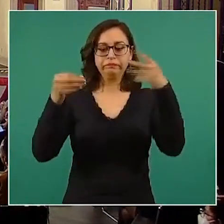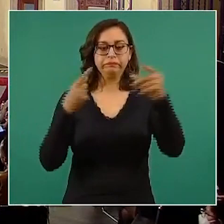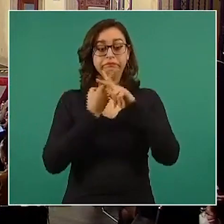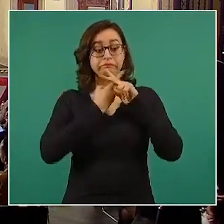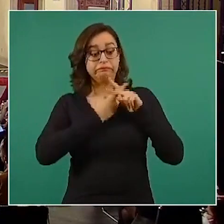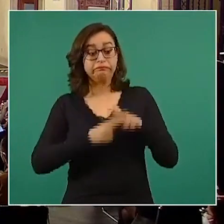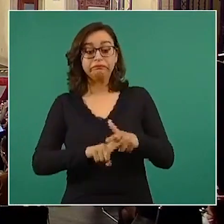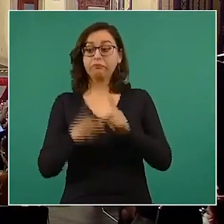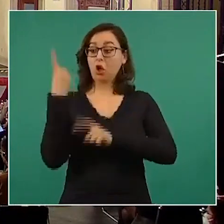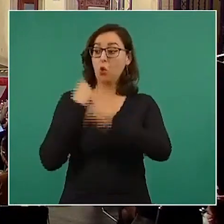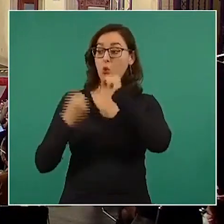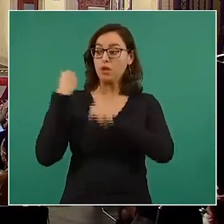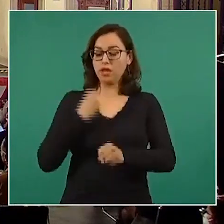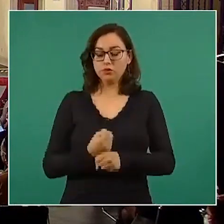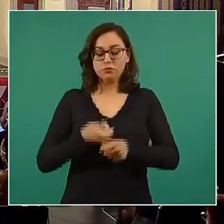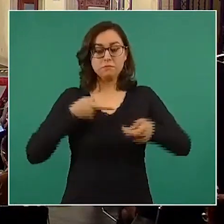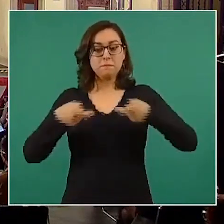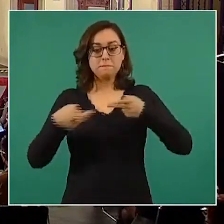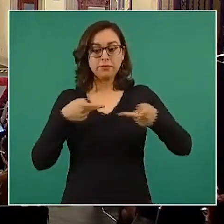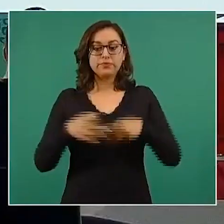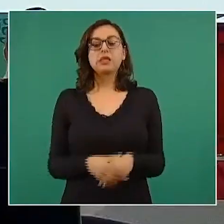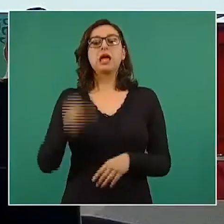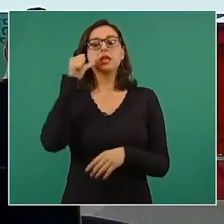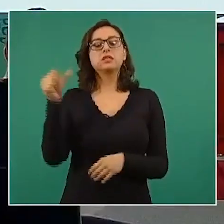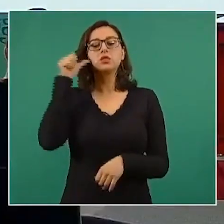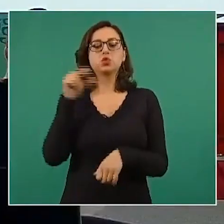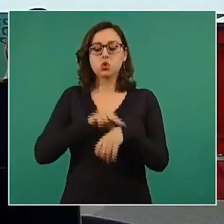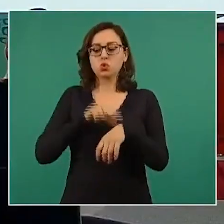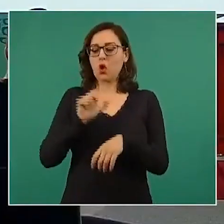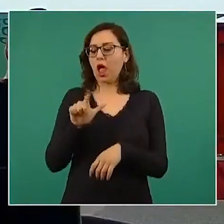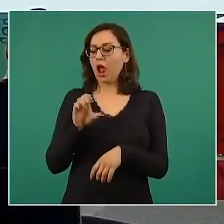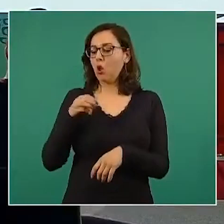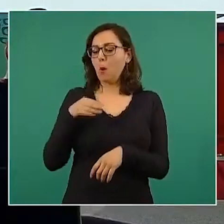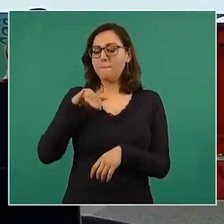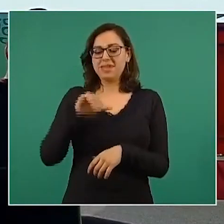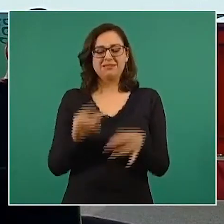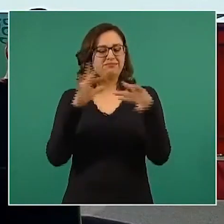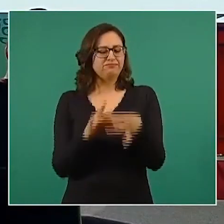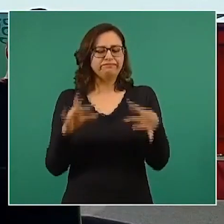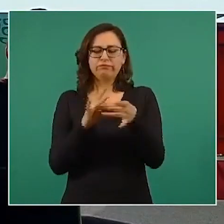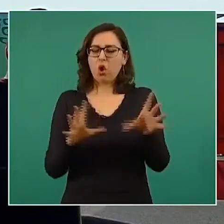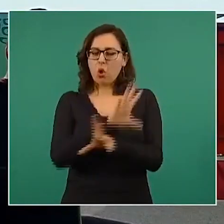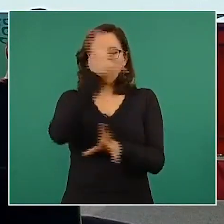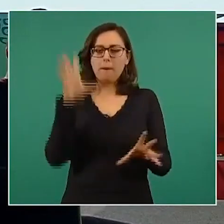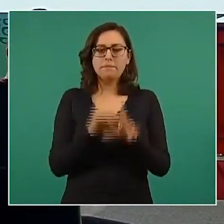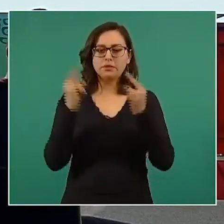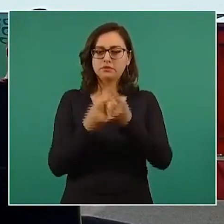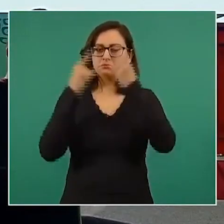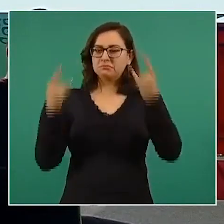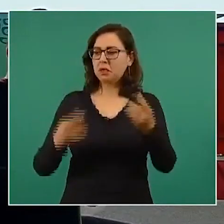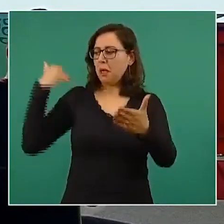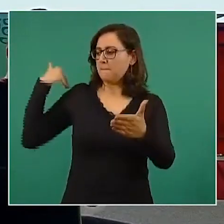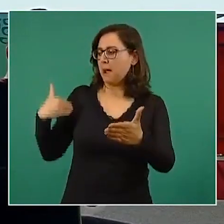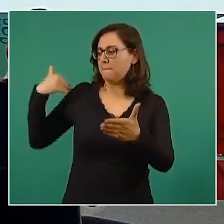ante la epidemia de COVID-19 en México. Ayer el doctor Salomía daba ya muchos detalles de la cronología de este evento y dejaba muy